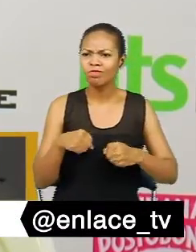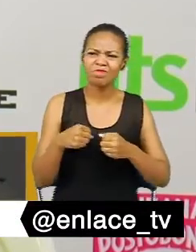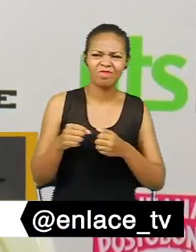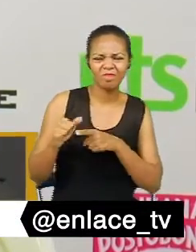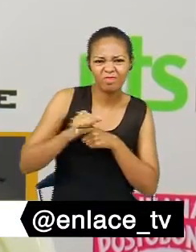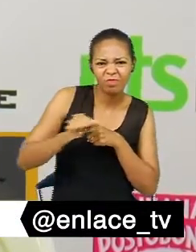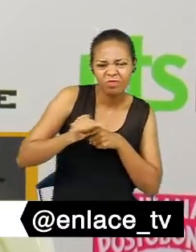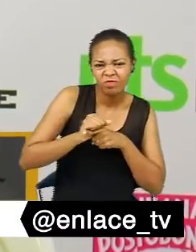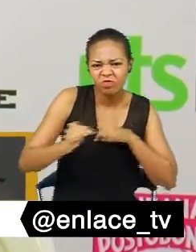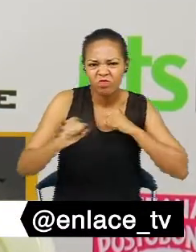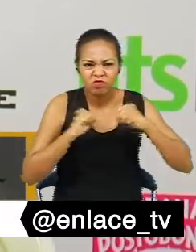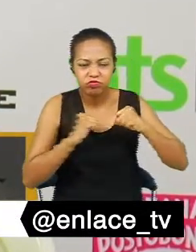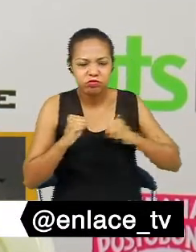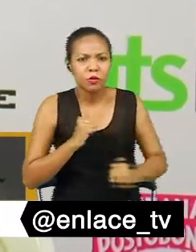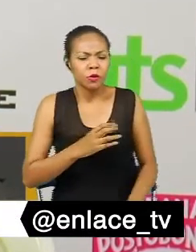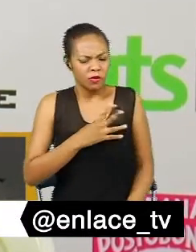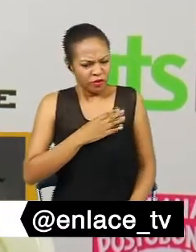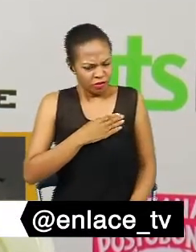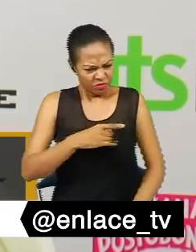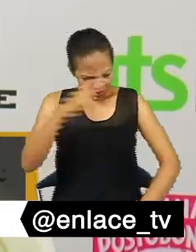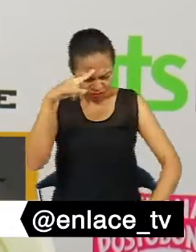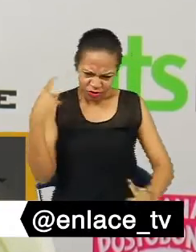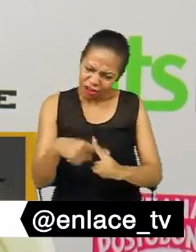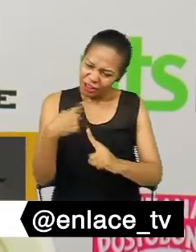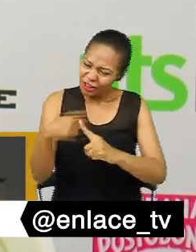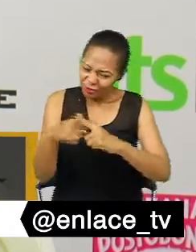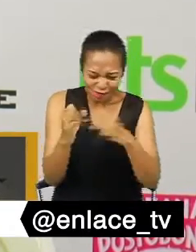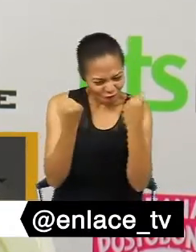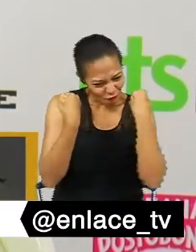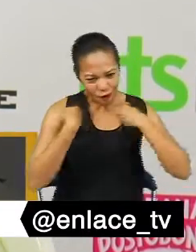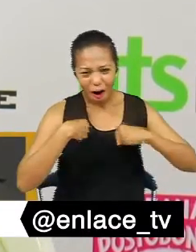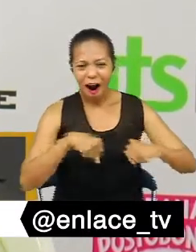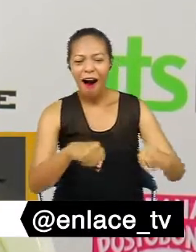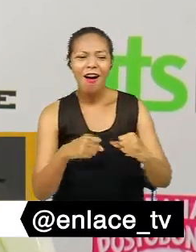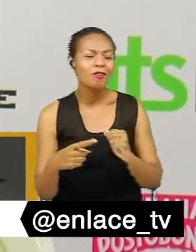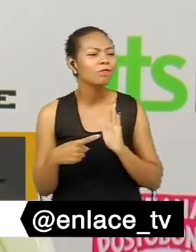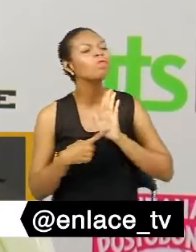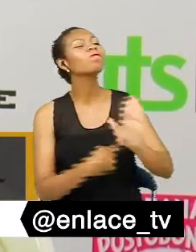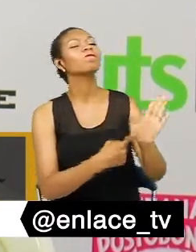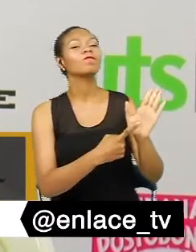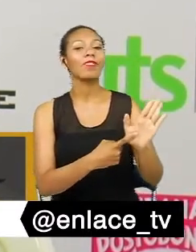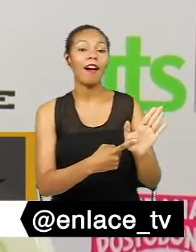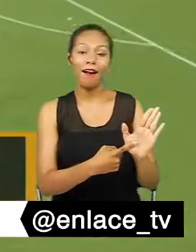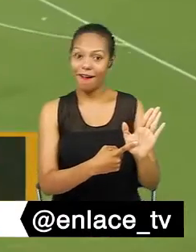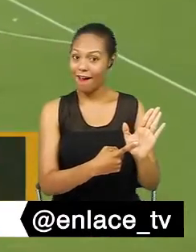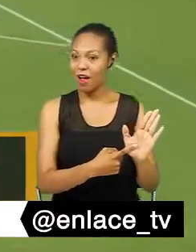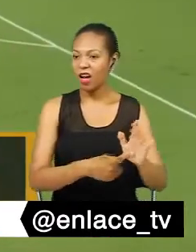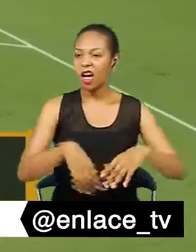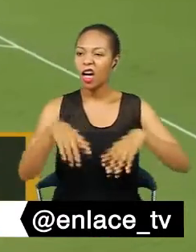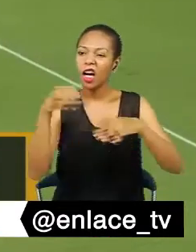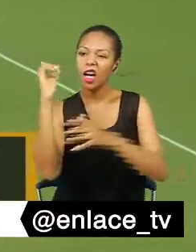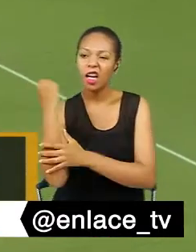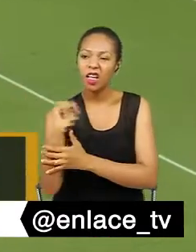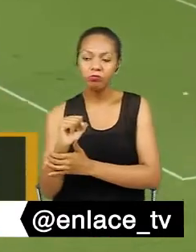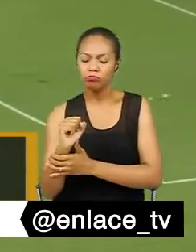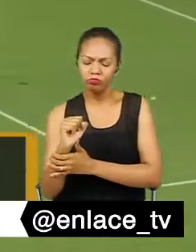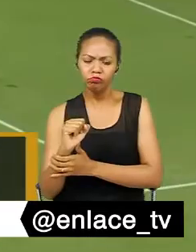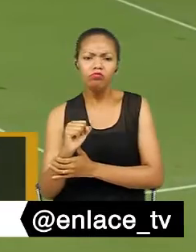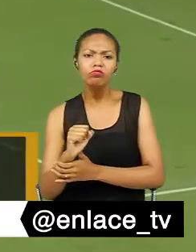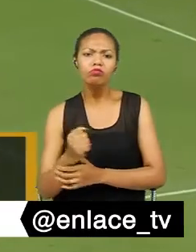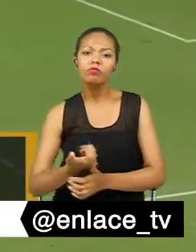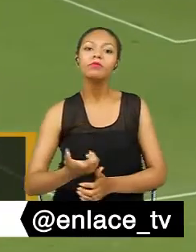ímpetu, con más ganas, con más ilusión y nada, y seguir no podemos aflojar. La ilusión continúa